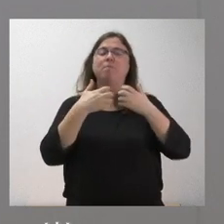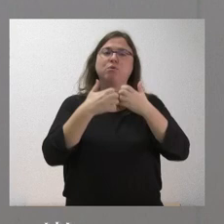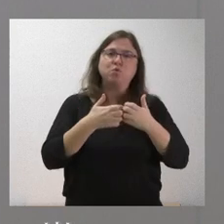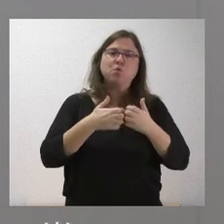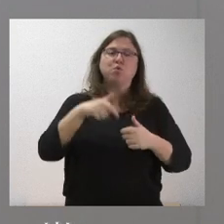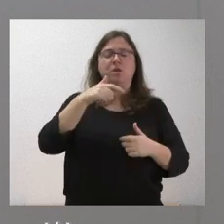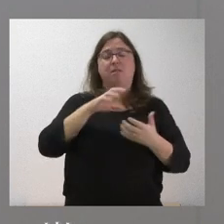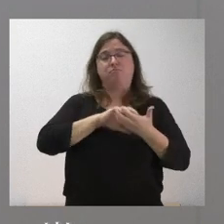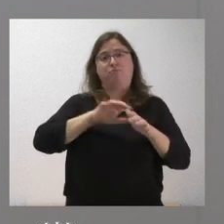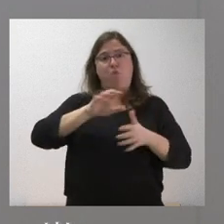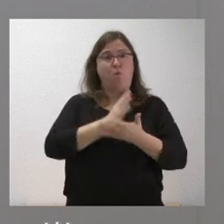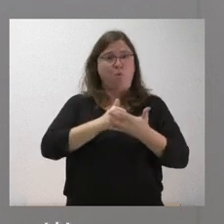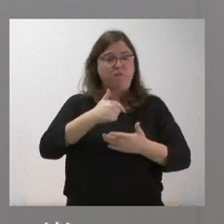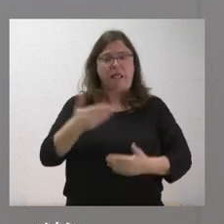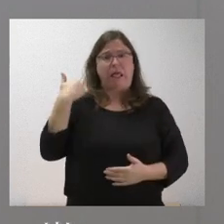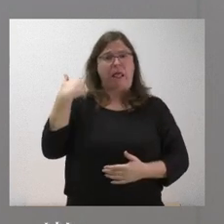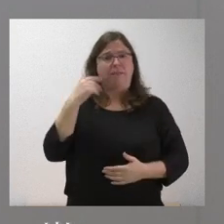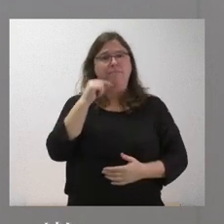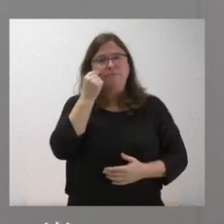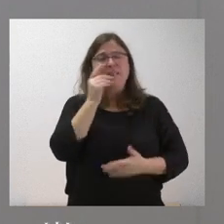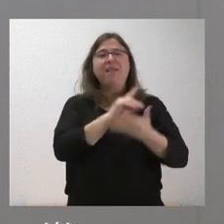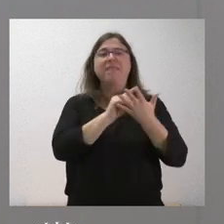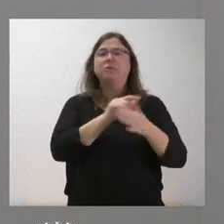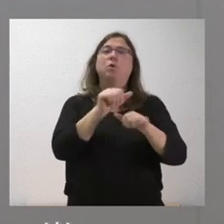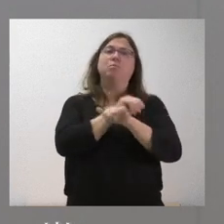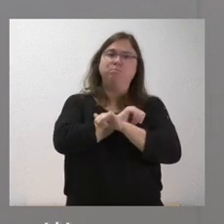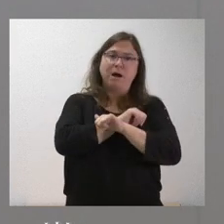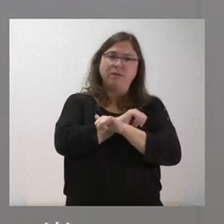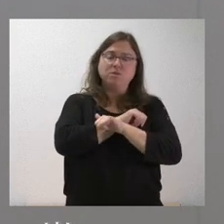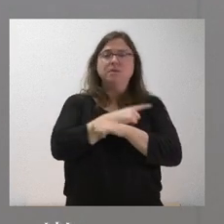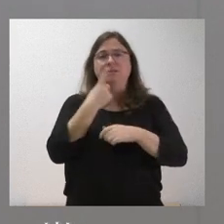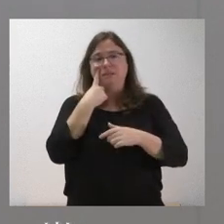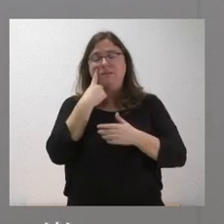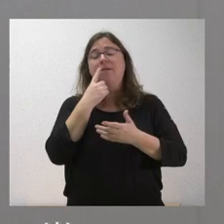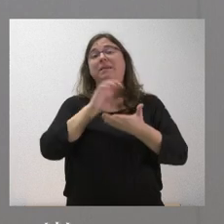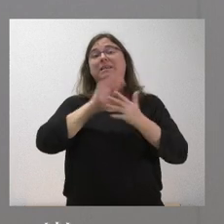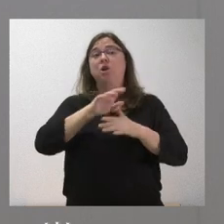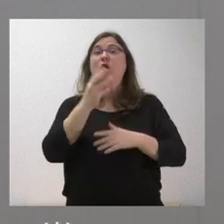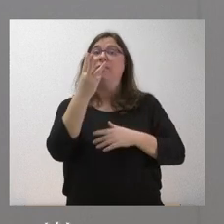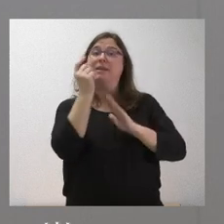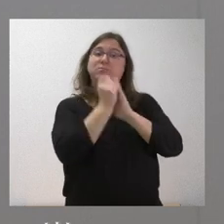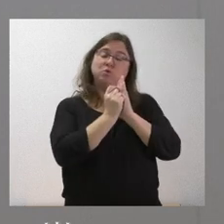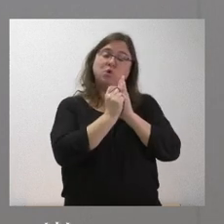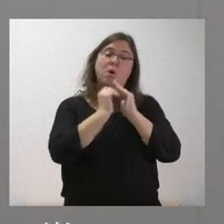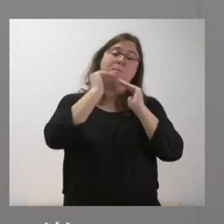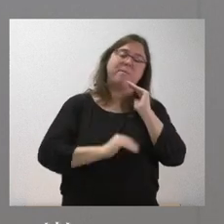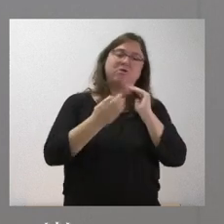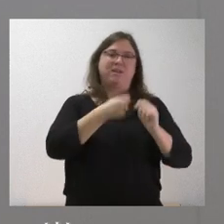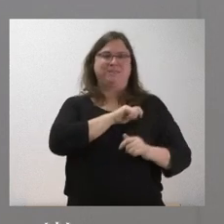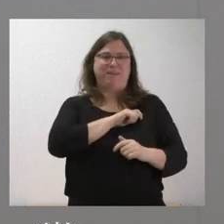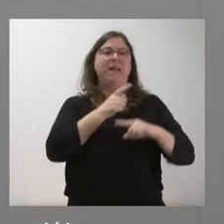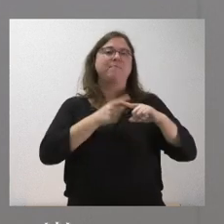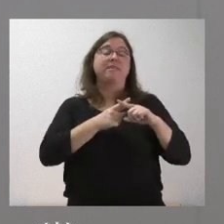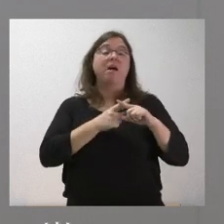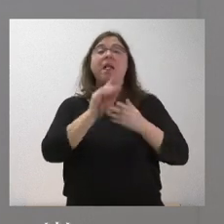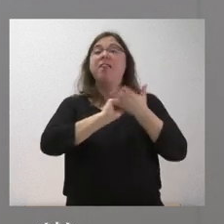comunidad Autónoma y unos días antes había visto los datos de paro donde Castilla de León tiene una tasa de paro que es tres puntos inferior a la media española son datos